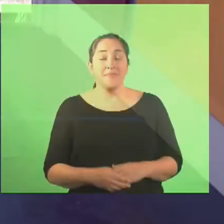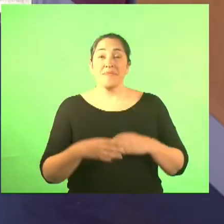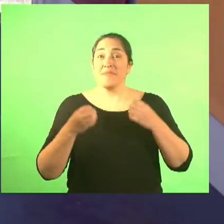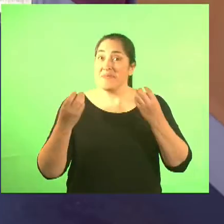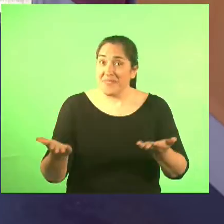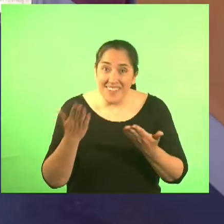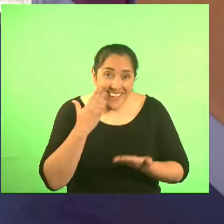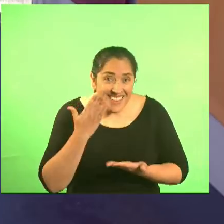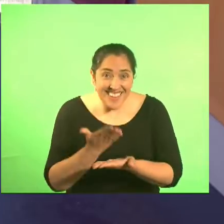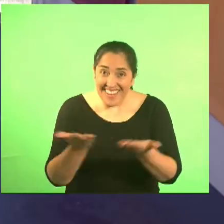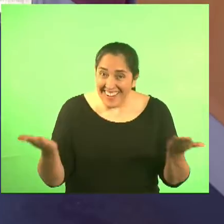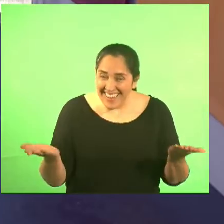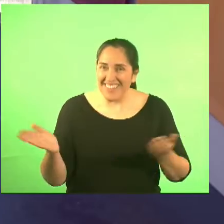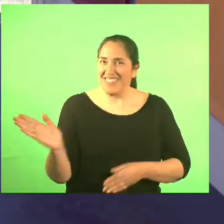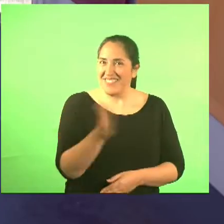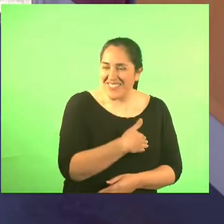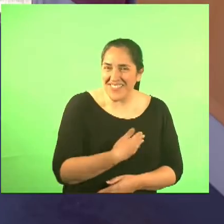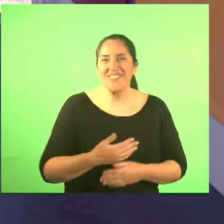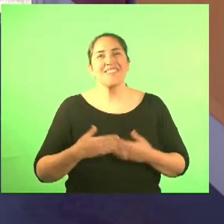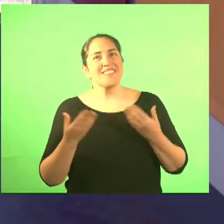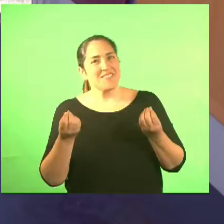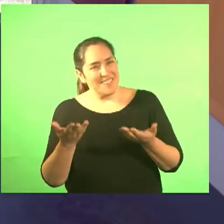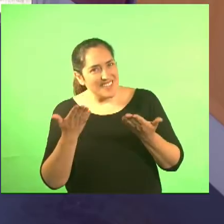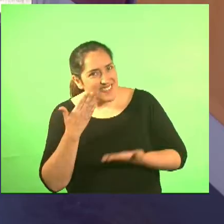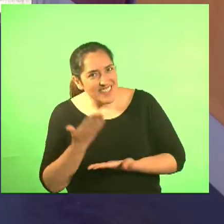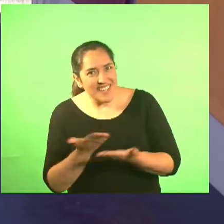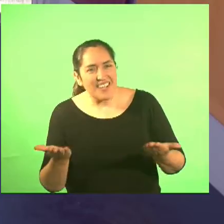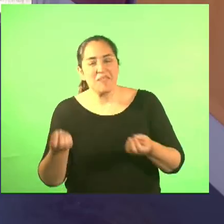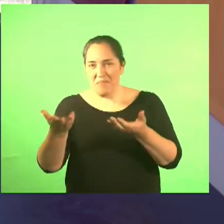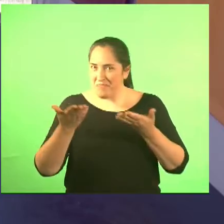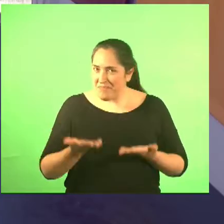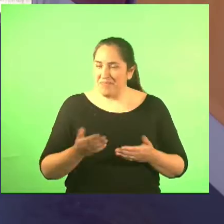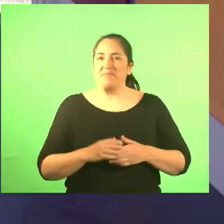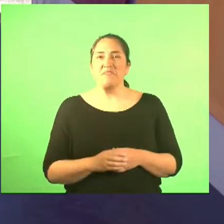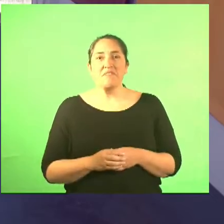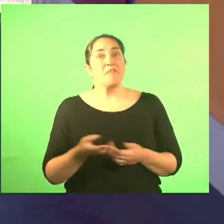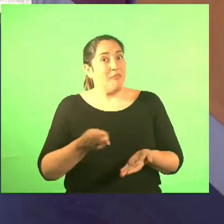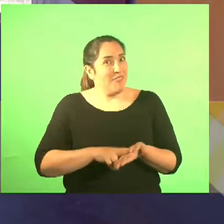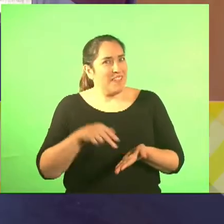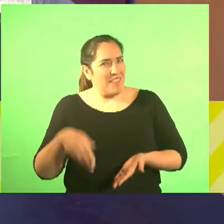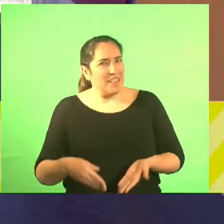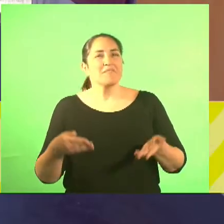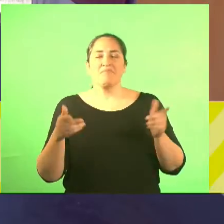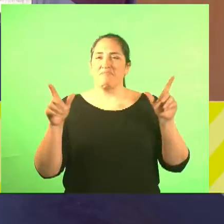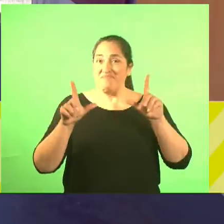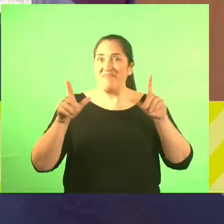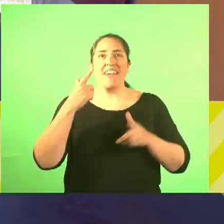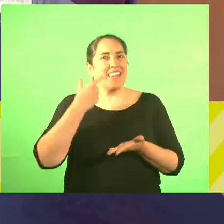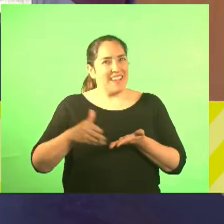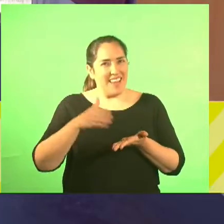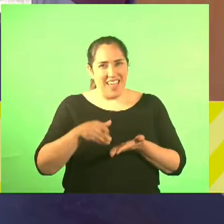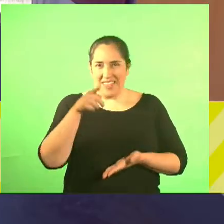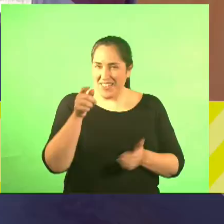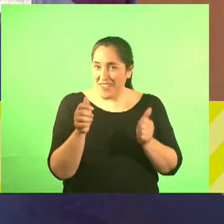Buenas tardes a todos, a todas, a todes. Bienvenidos una vez más a Inadi con vos, acá en